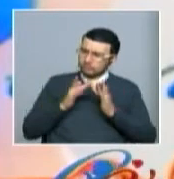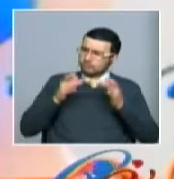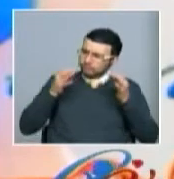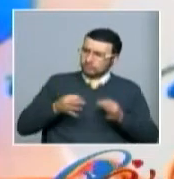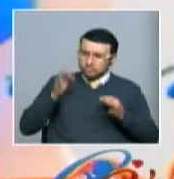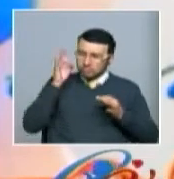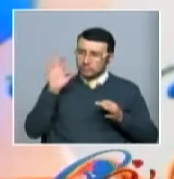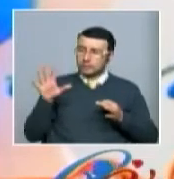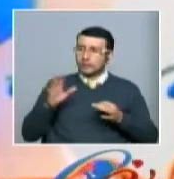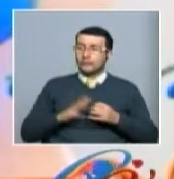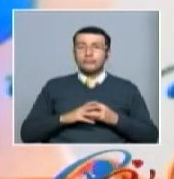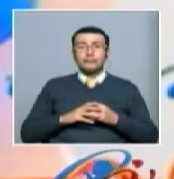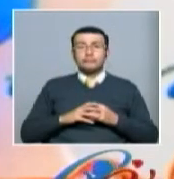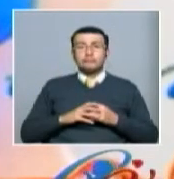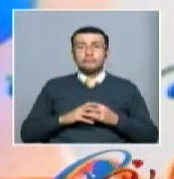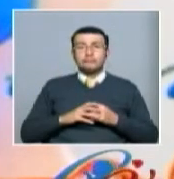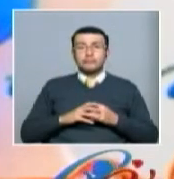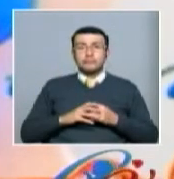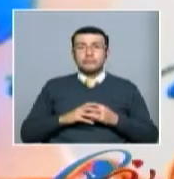está